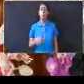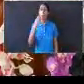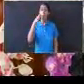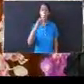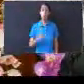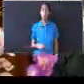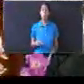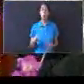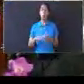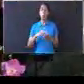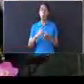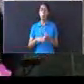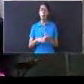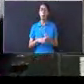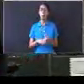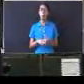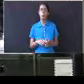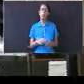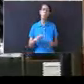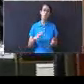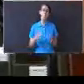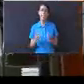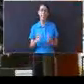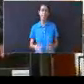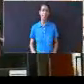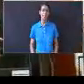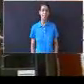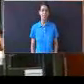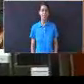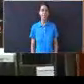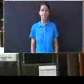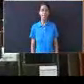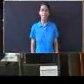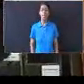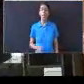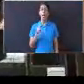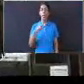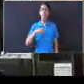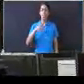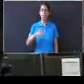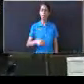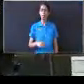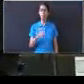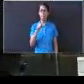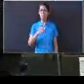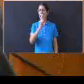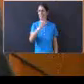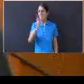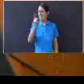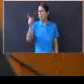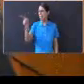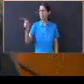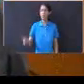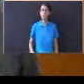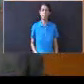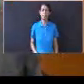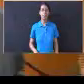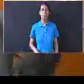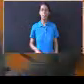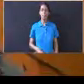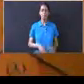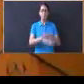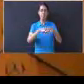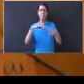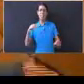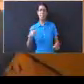Hermano, no cambiamos a ese carácter cuando nos conviene. Ahí está usted alegando y que no sé qué. saliendo tal vez de la